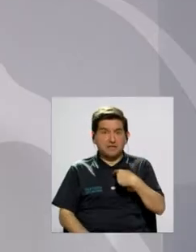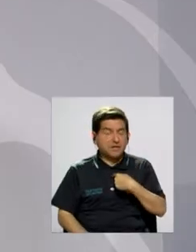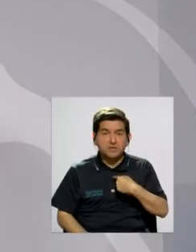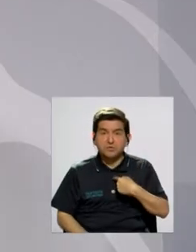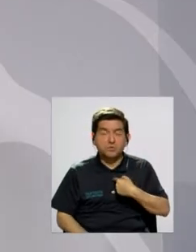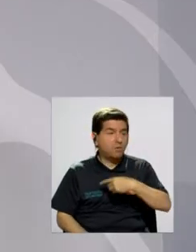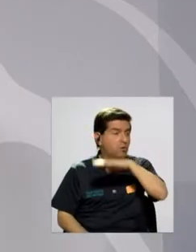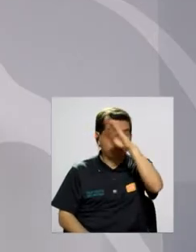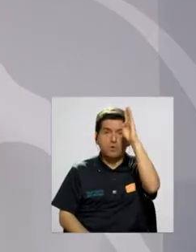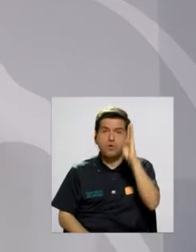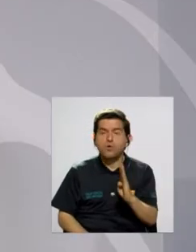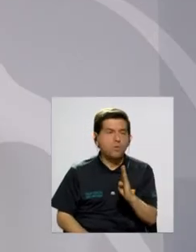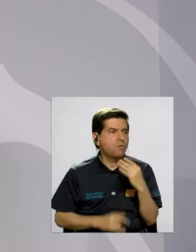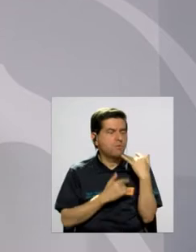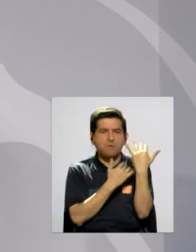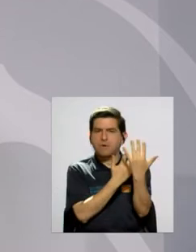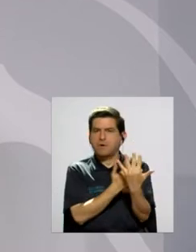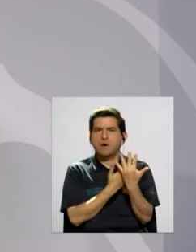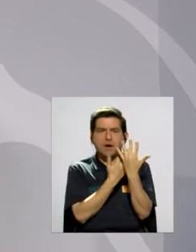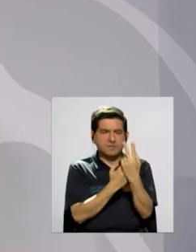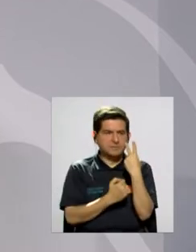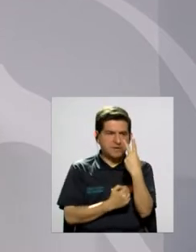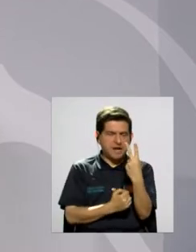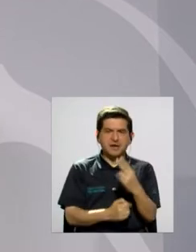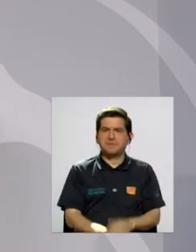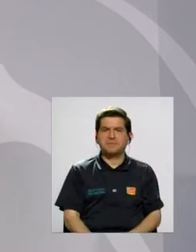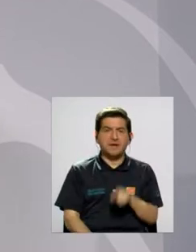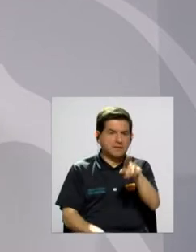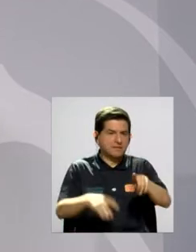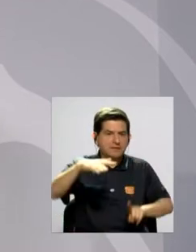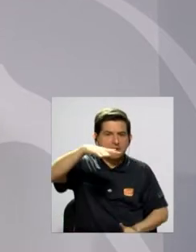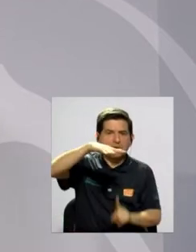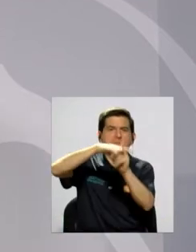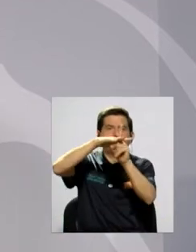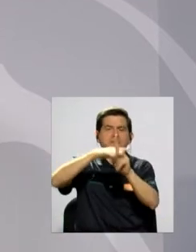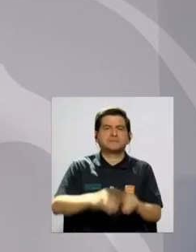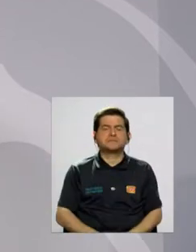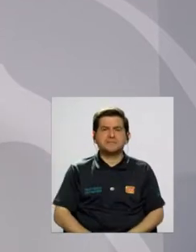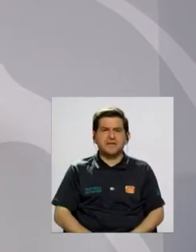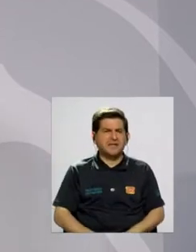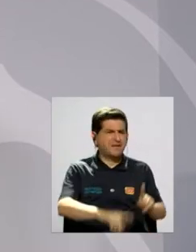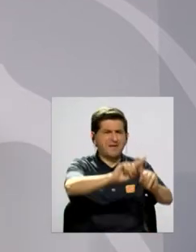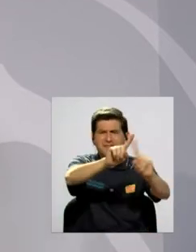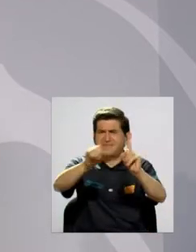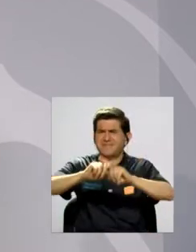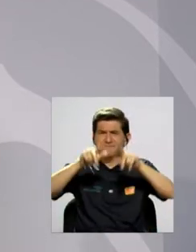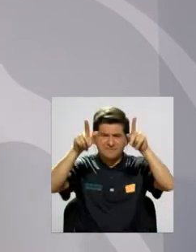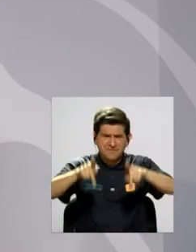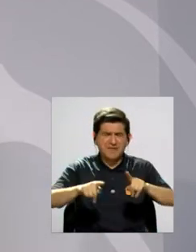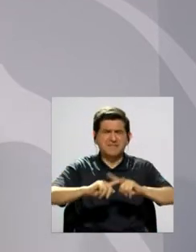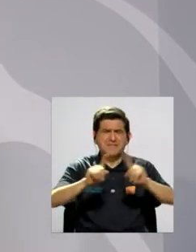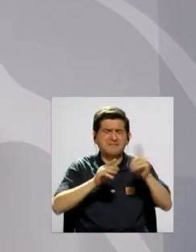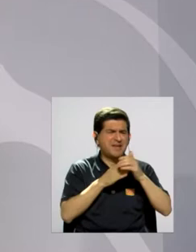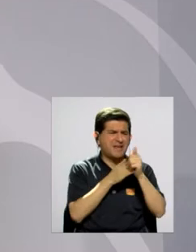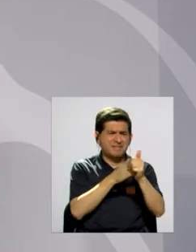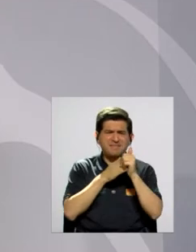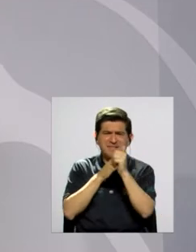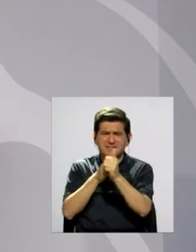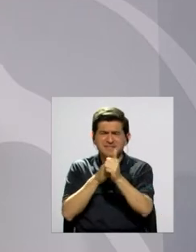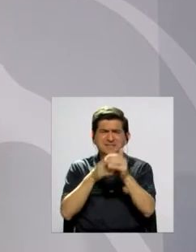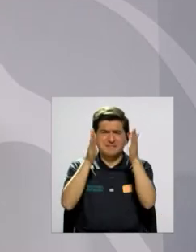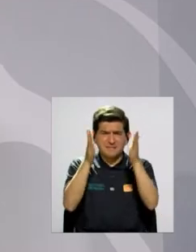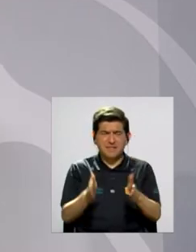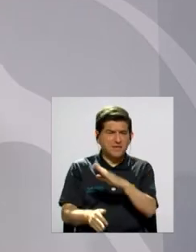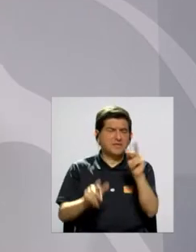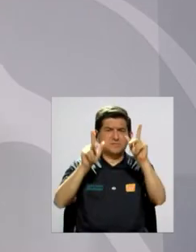nunca esperé verla tan tangible en la cotidianidad de muchas, muchas personas y muchos líderes y personas